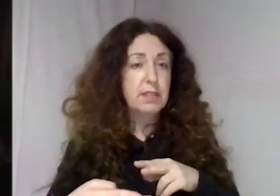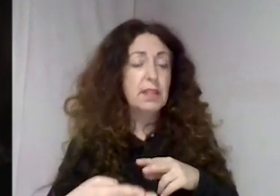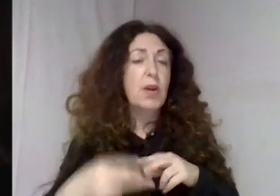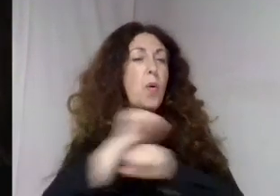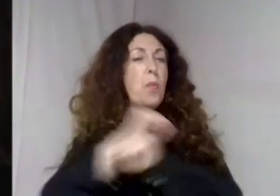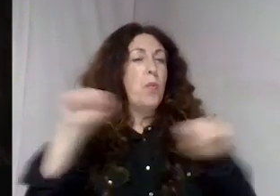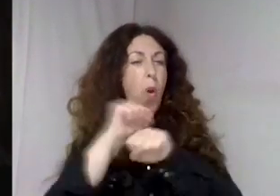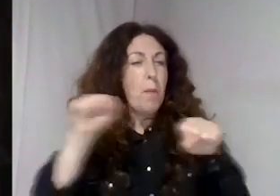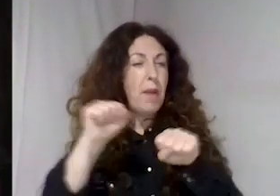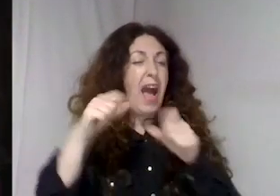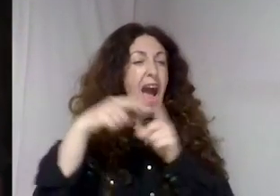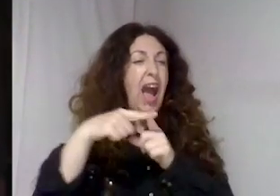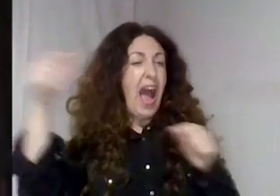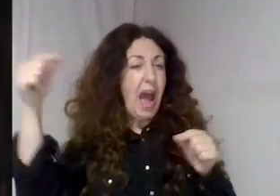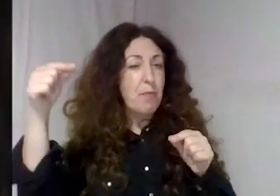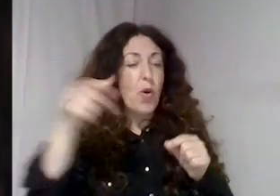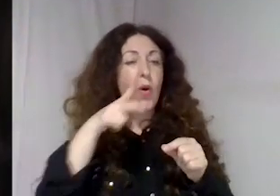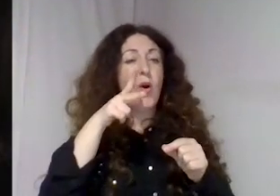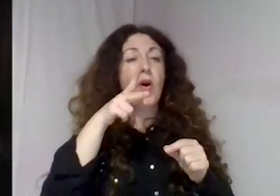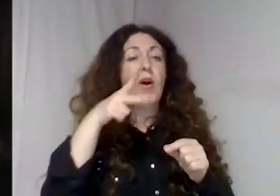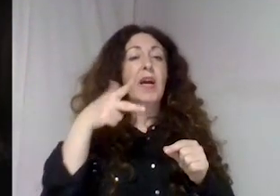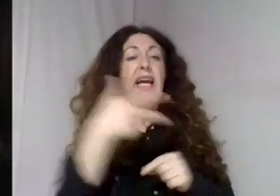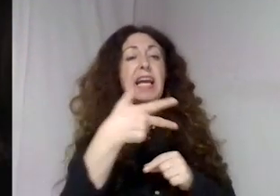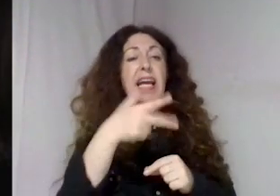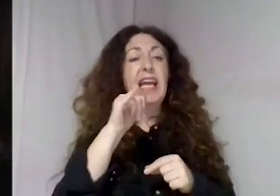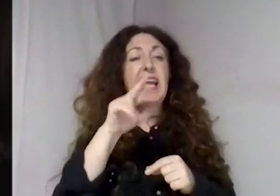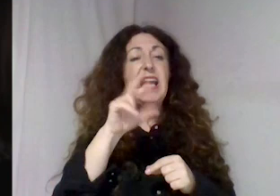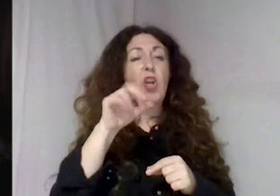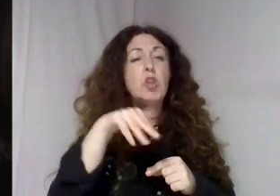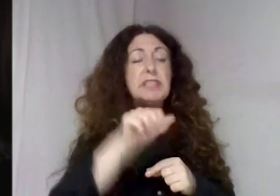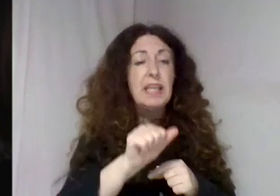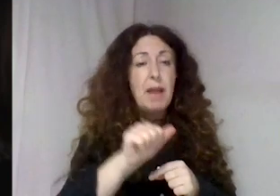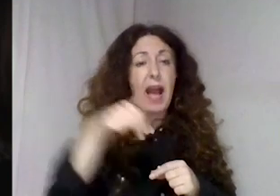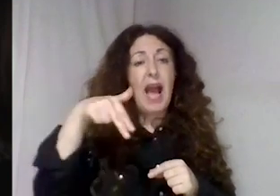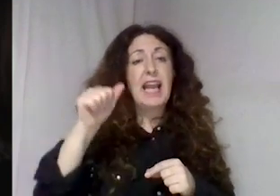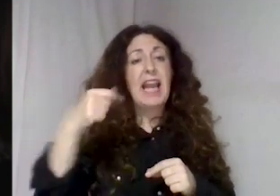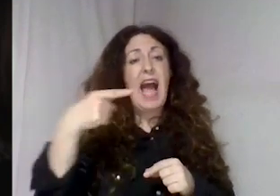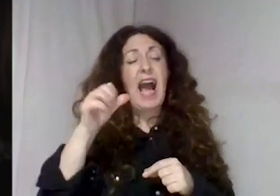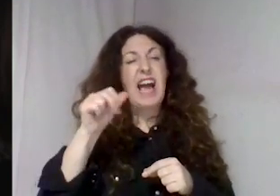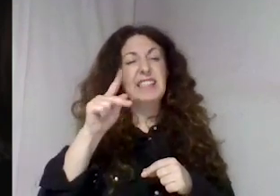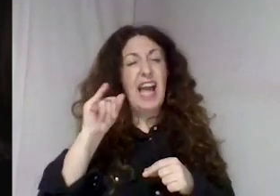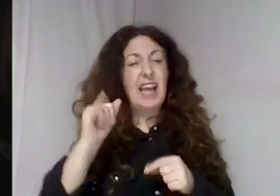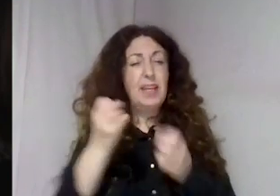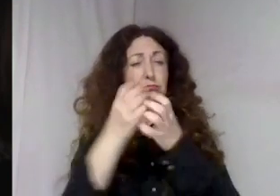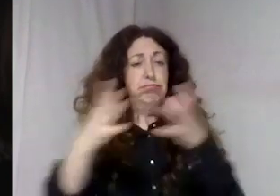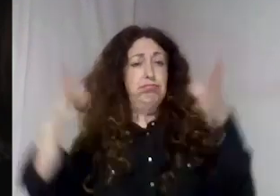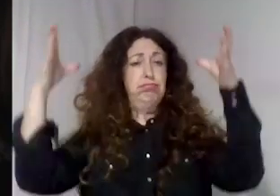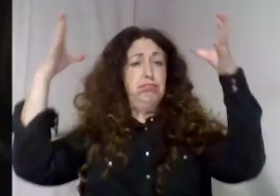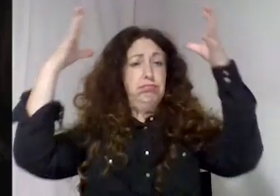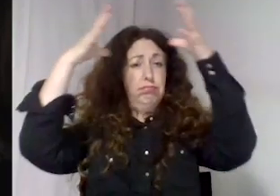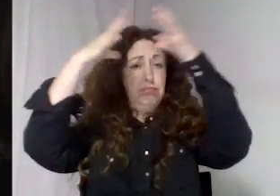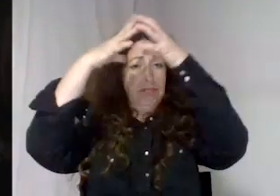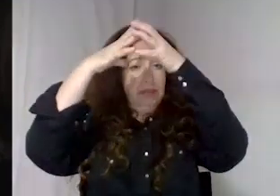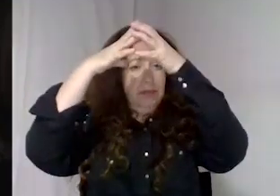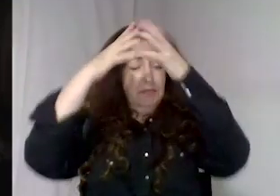no gastaremos fósiles, en fin. Y al final uno termina, todo eso termina en Hiroshima y